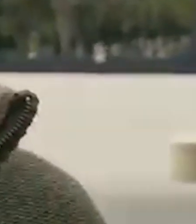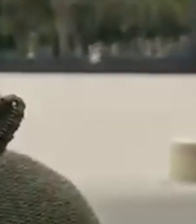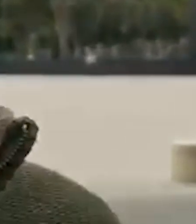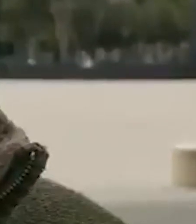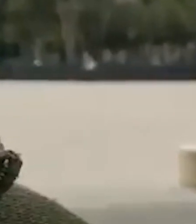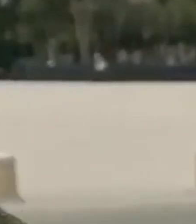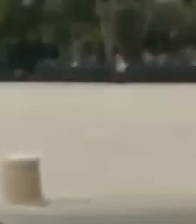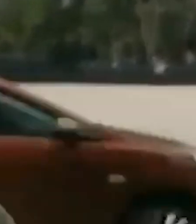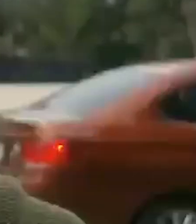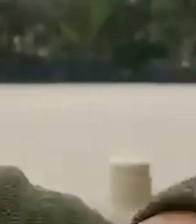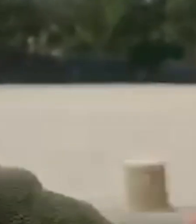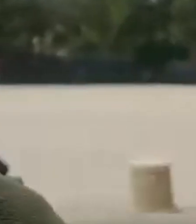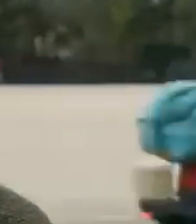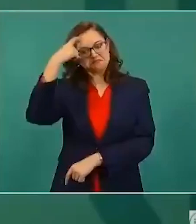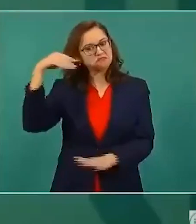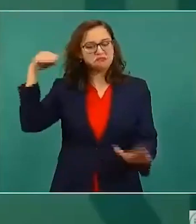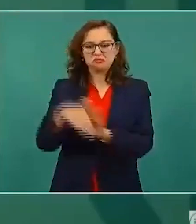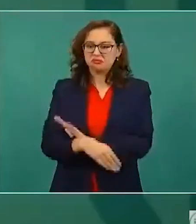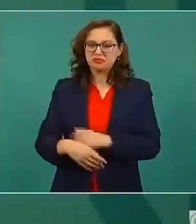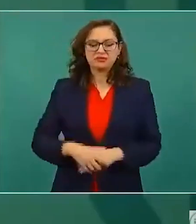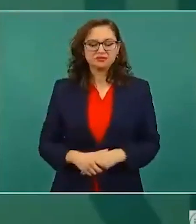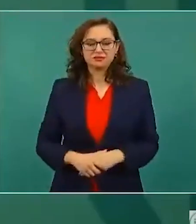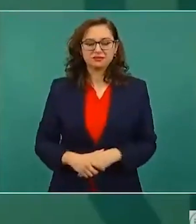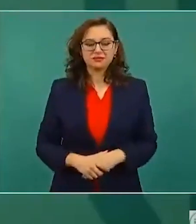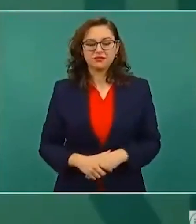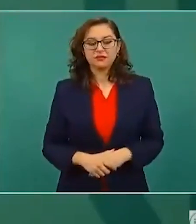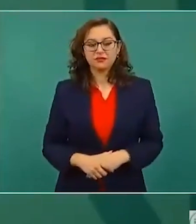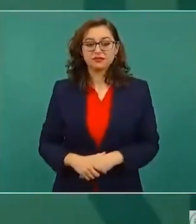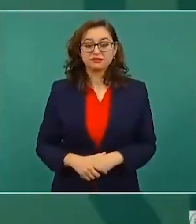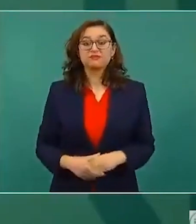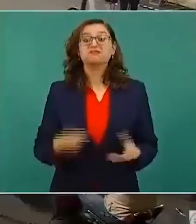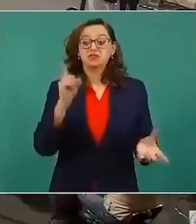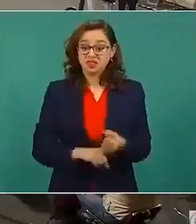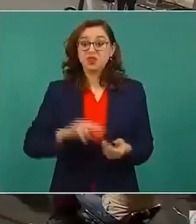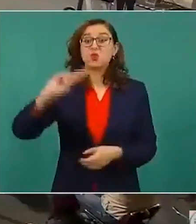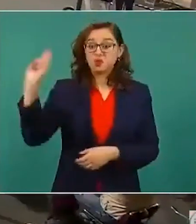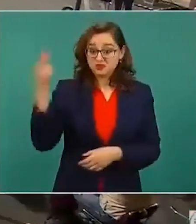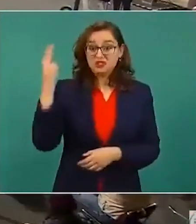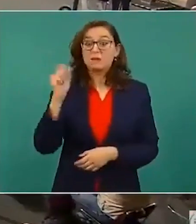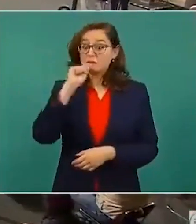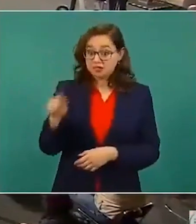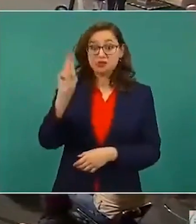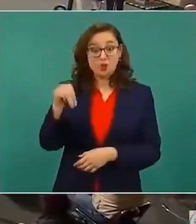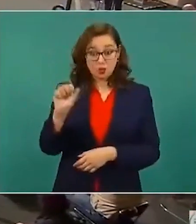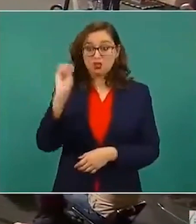quiera dar tiempo a la UNAM y a sí mismo. Las universidades públicas, hasta la UNAM,